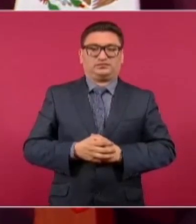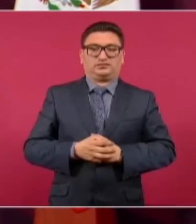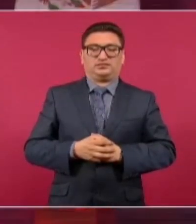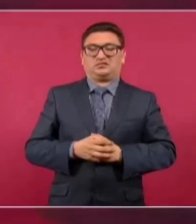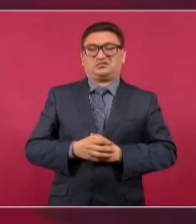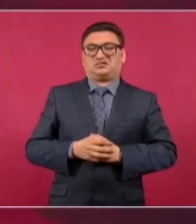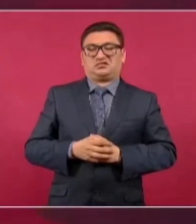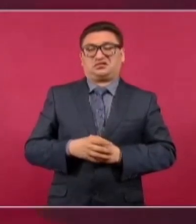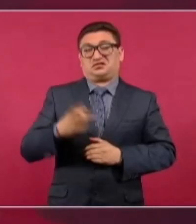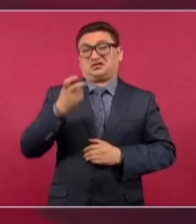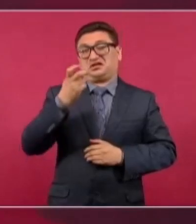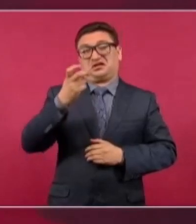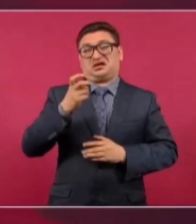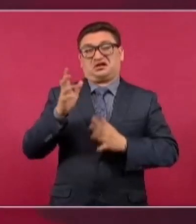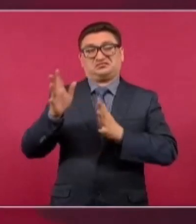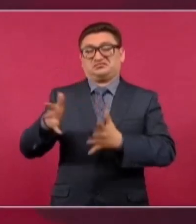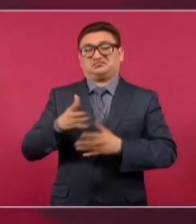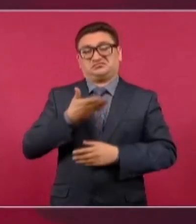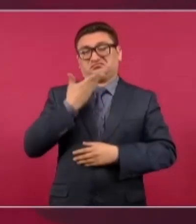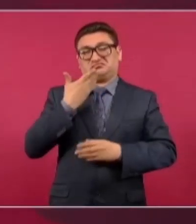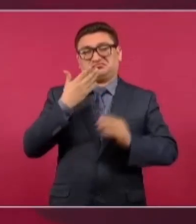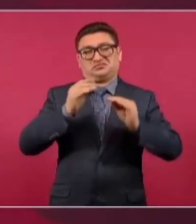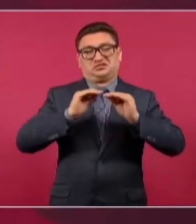una muestra clara